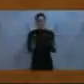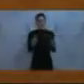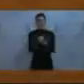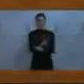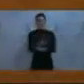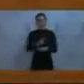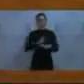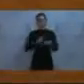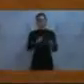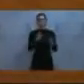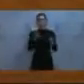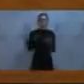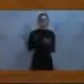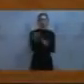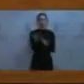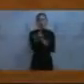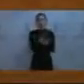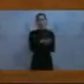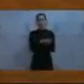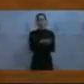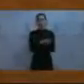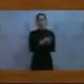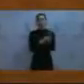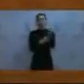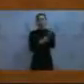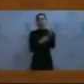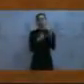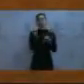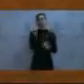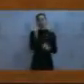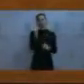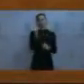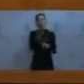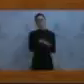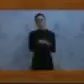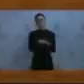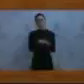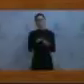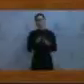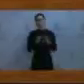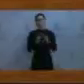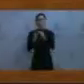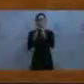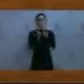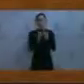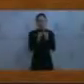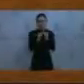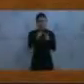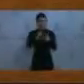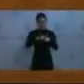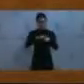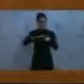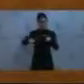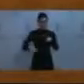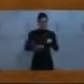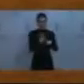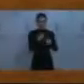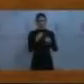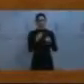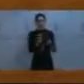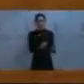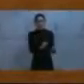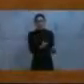a precisar varios términos hoy en uno solo, y por eso, para unificar todos los aspectos, pues le